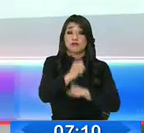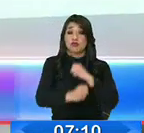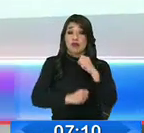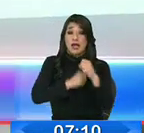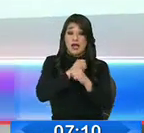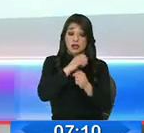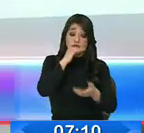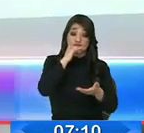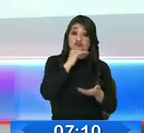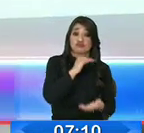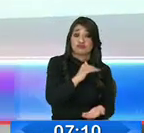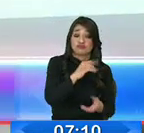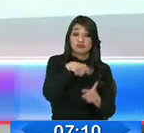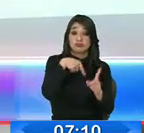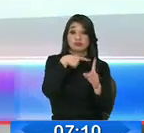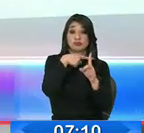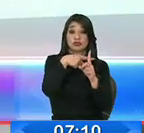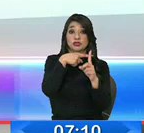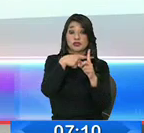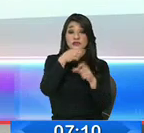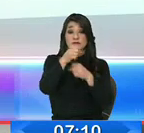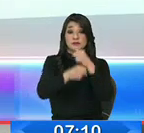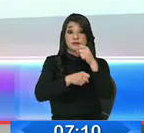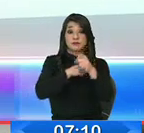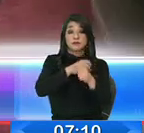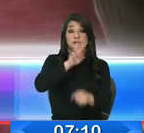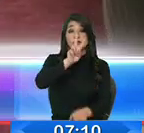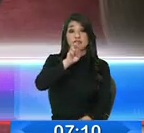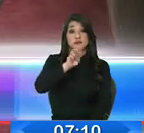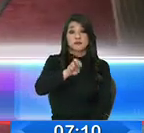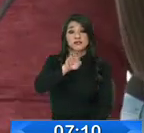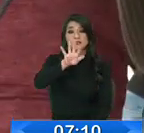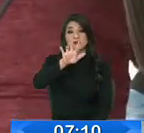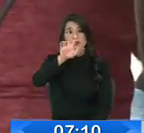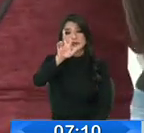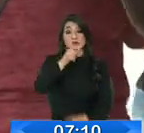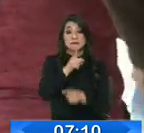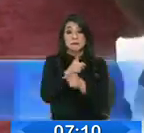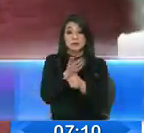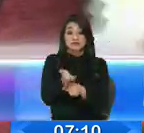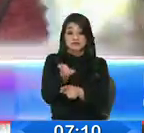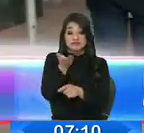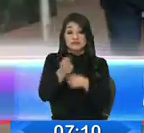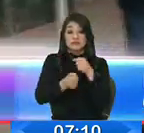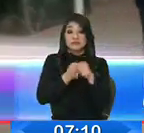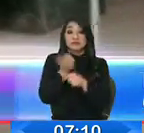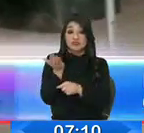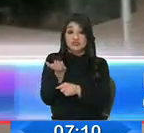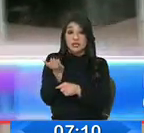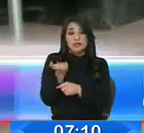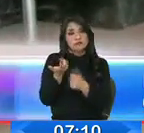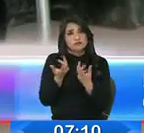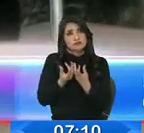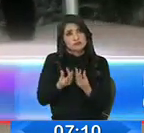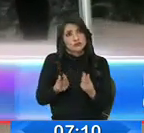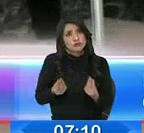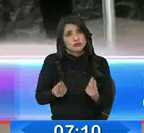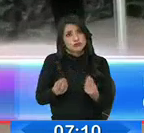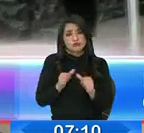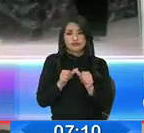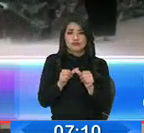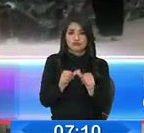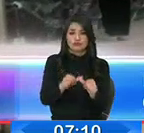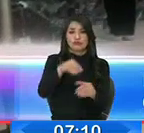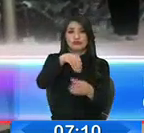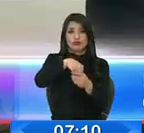positiva es el año 2053. Por lo que subir la edad de jubilación sería una alternativa para sostener el fondo